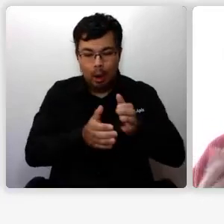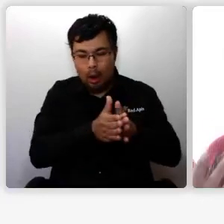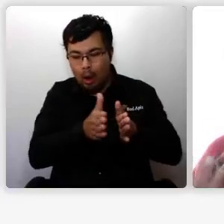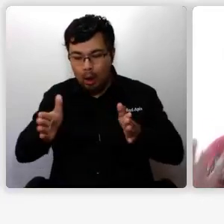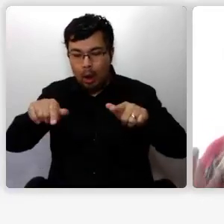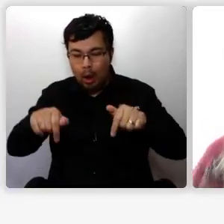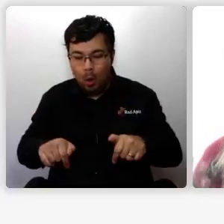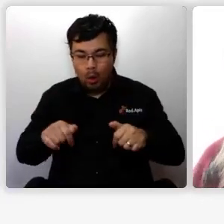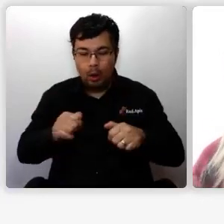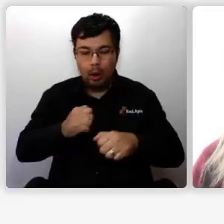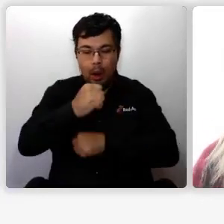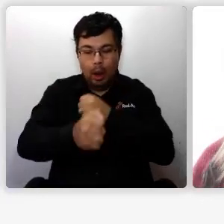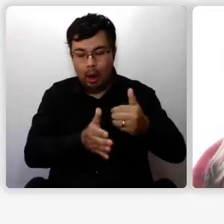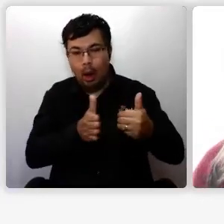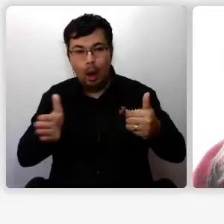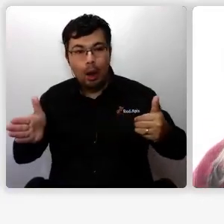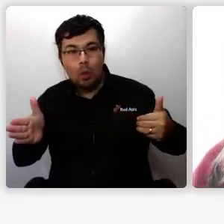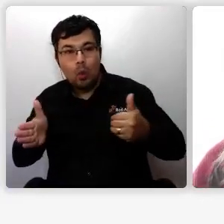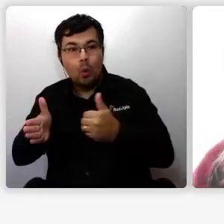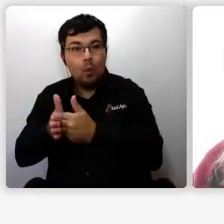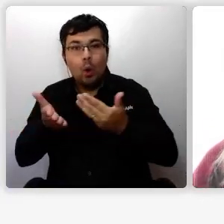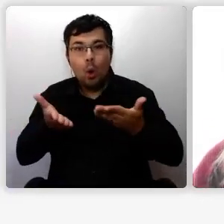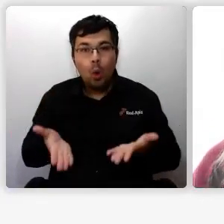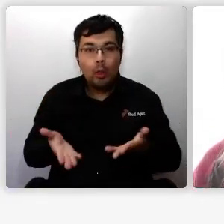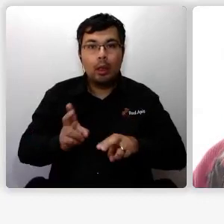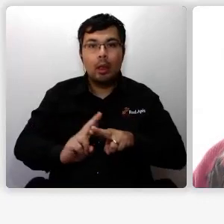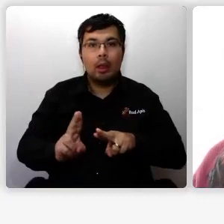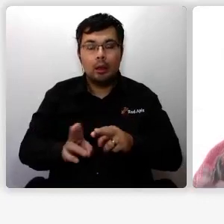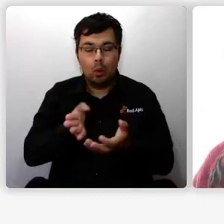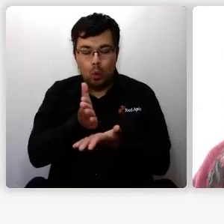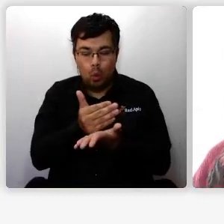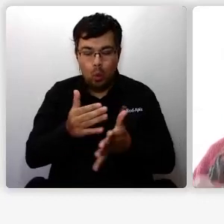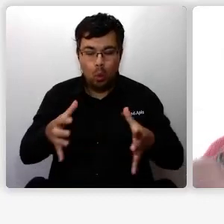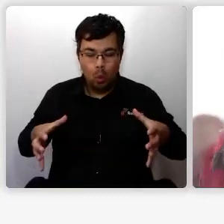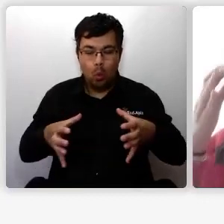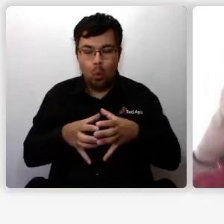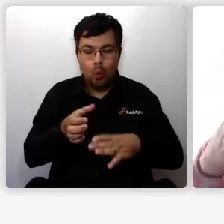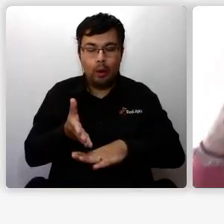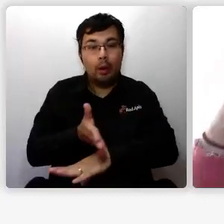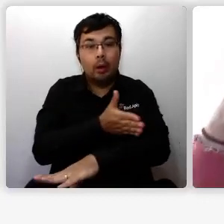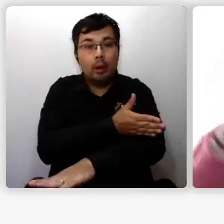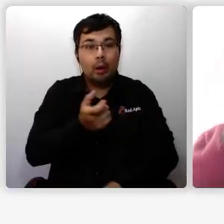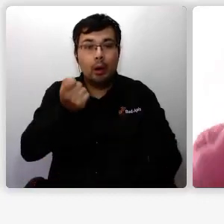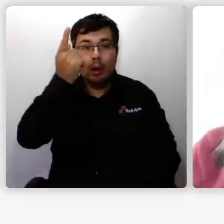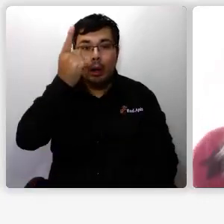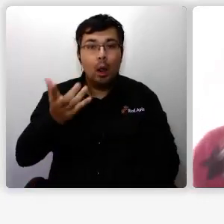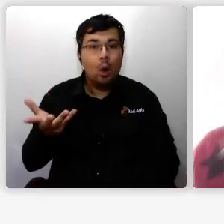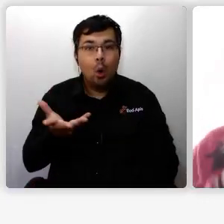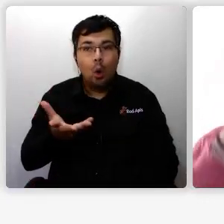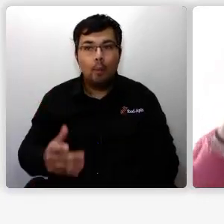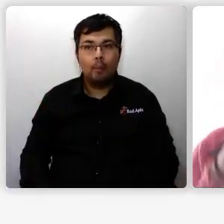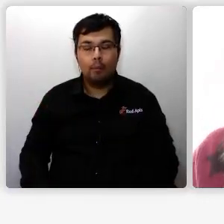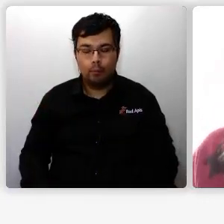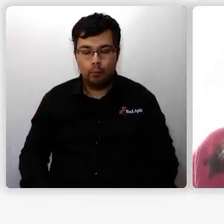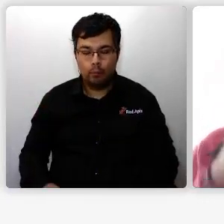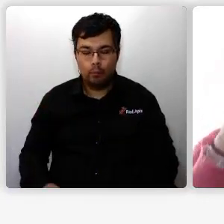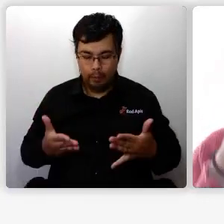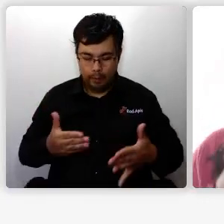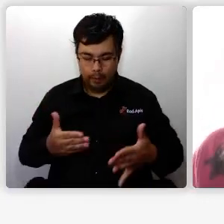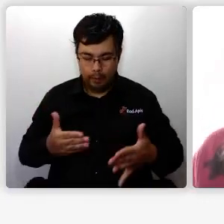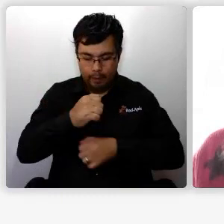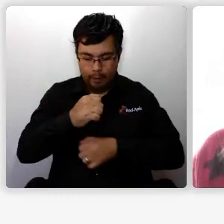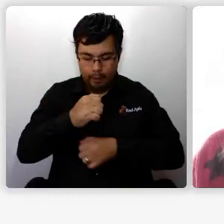próximo, tal vez una buena idea hoy día es hacer una planificación con el equipo y entender cómo estamos, cómo estuvo el año, qué hicimos